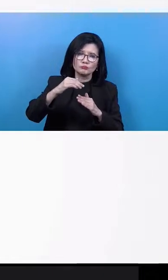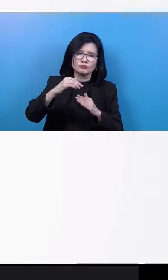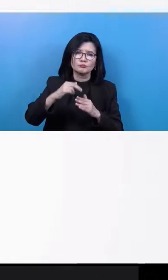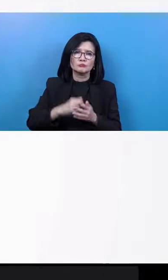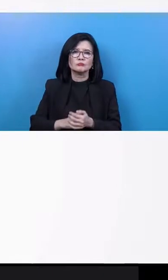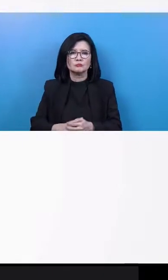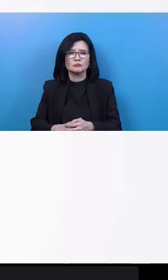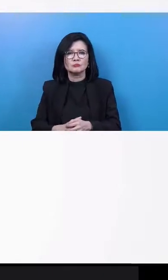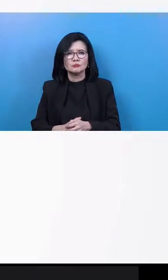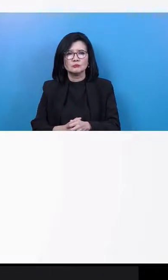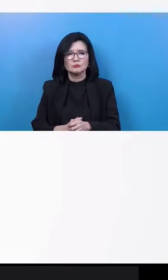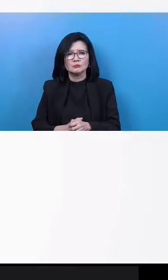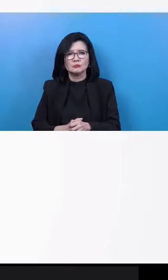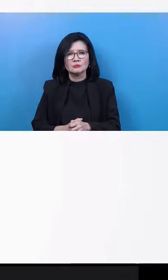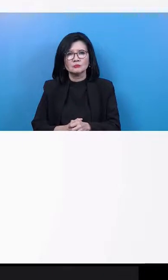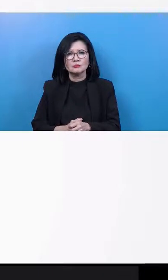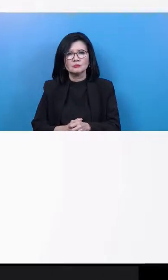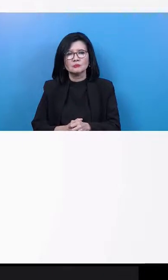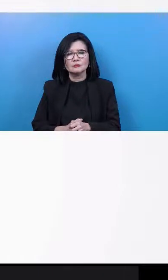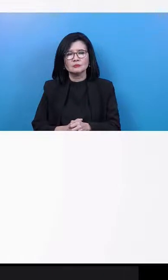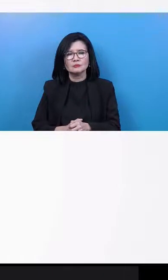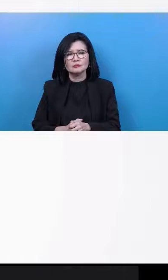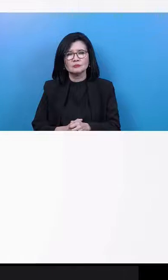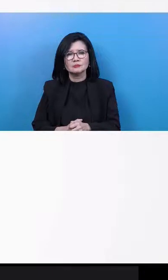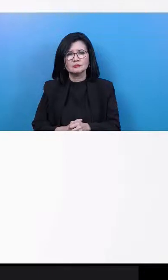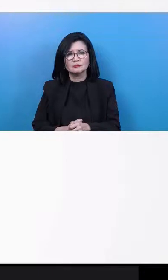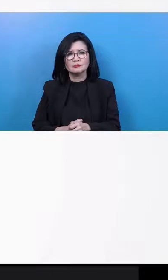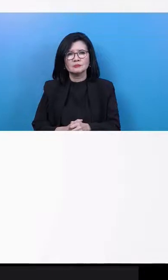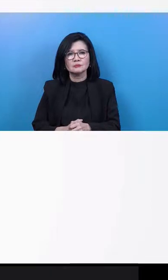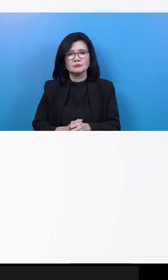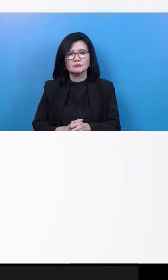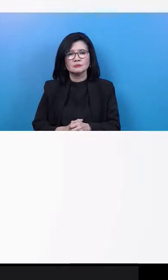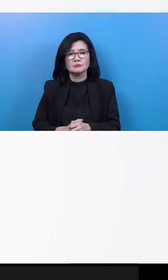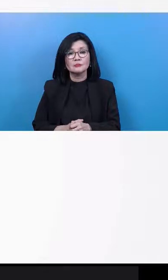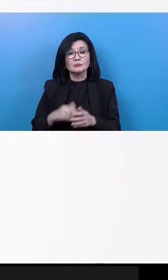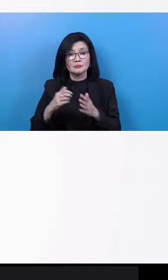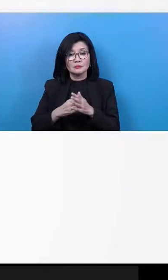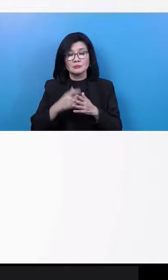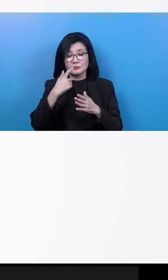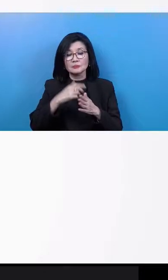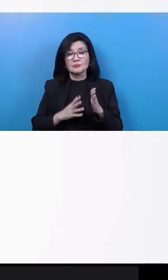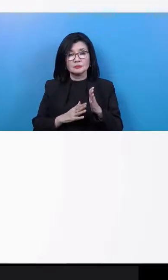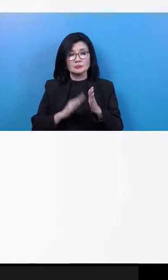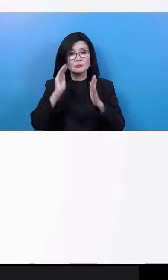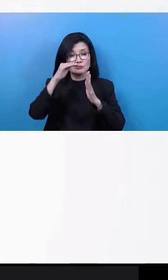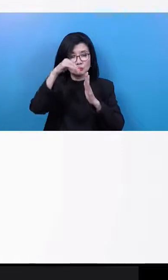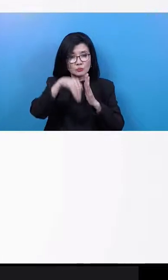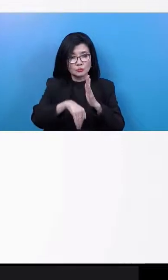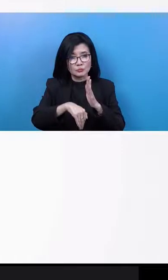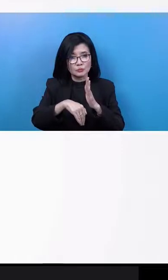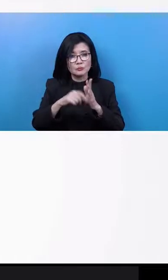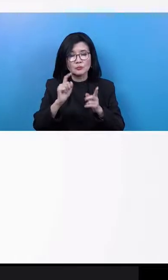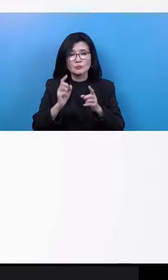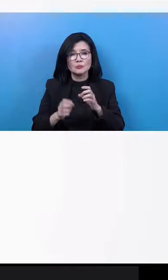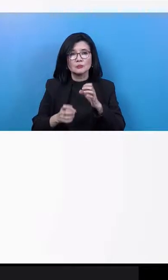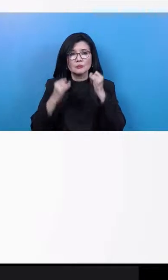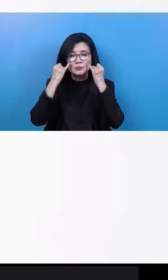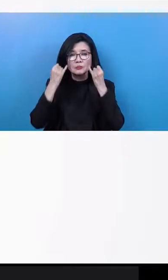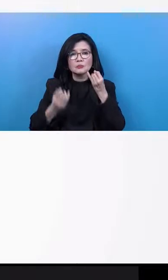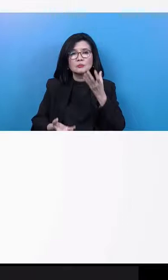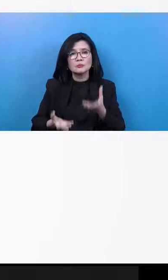PIB. Comparando la deuda pública acumulada entre el 2020 y el